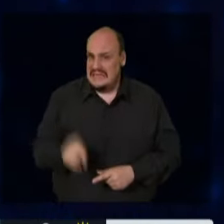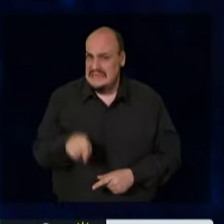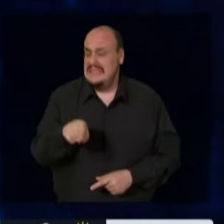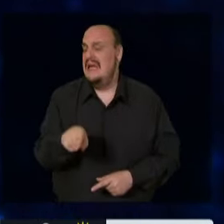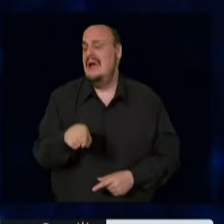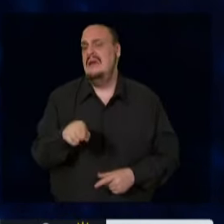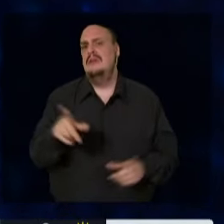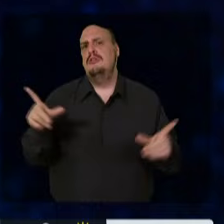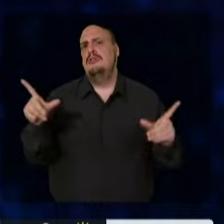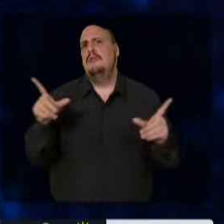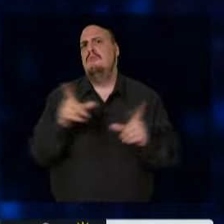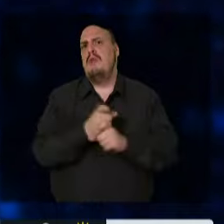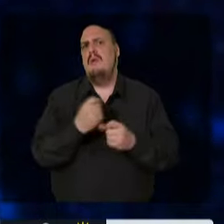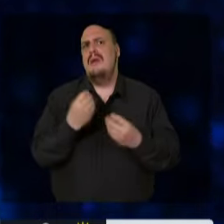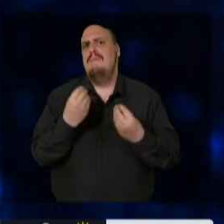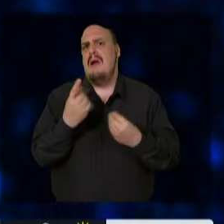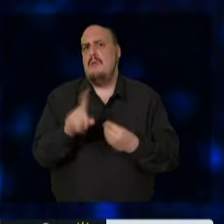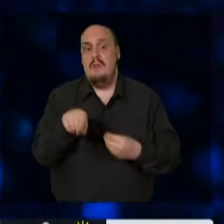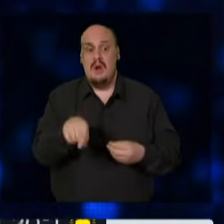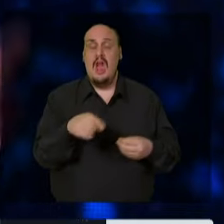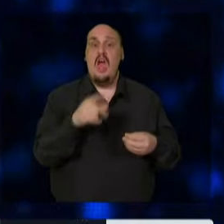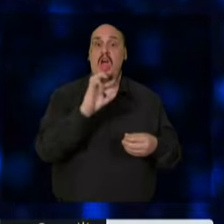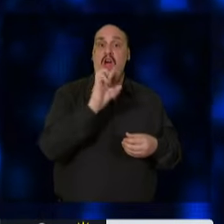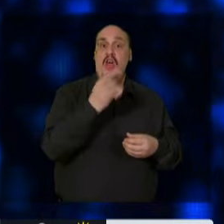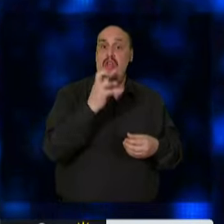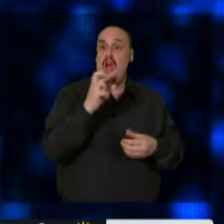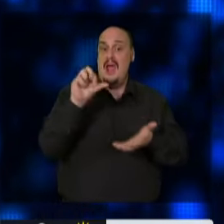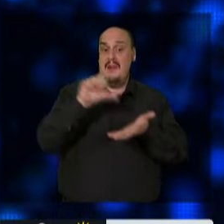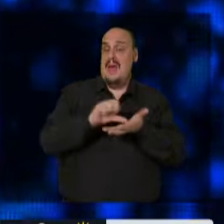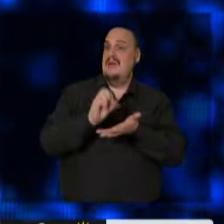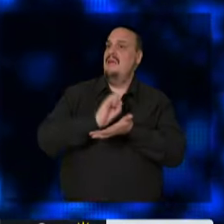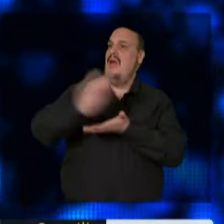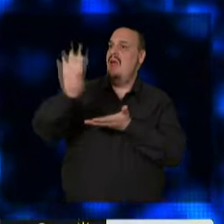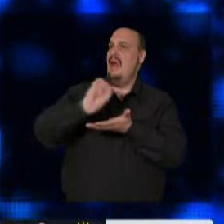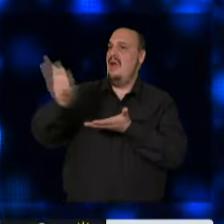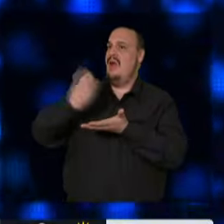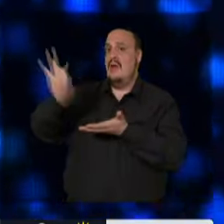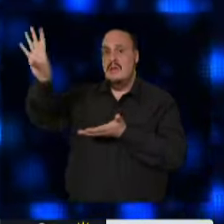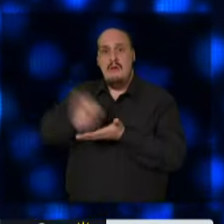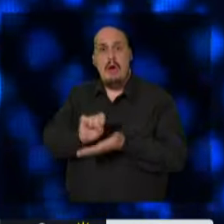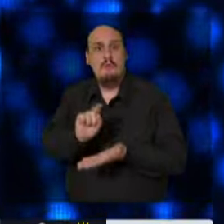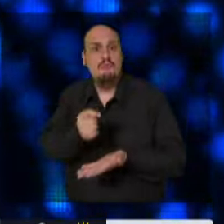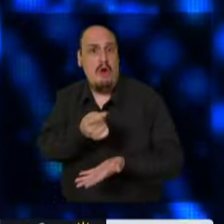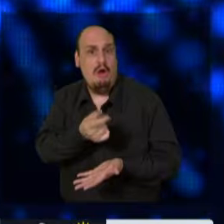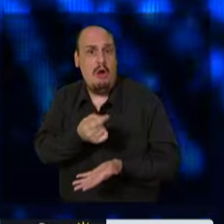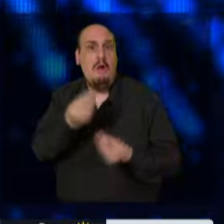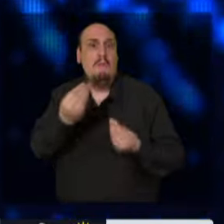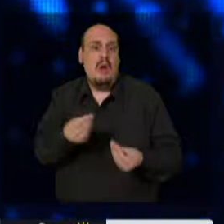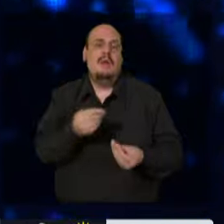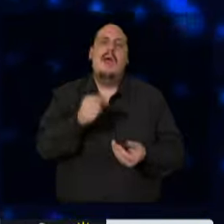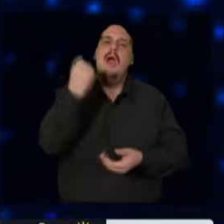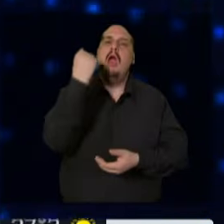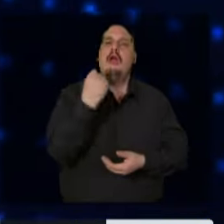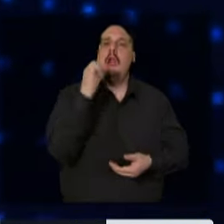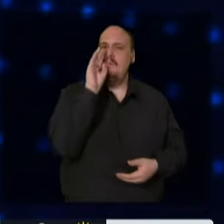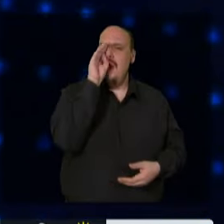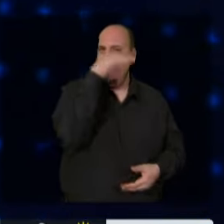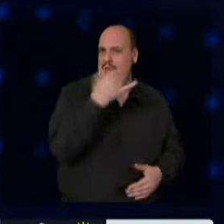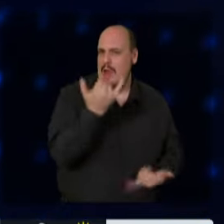dificultad porque saca más dólares del país de los que trae, porque tiene parte de su economía en negro y